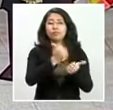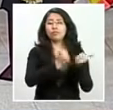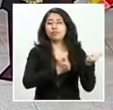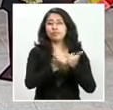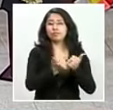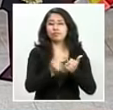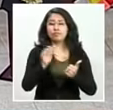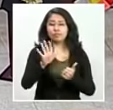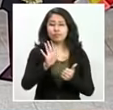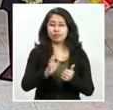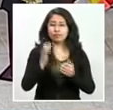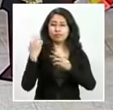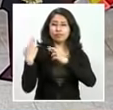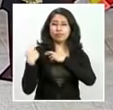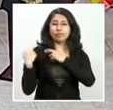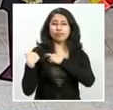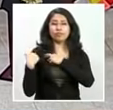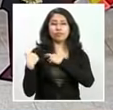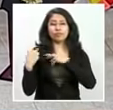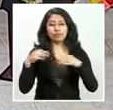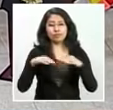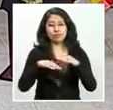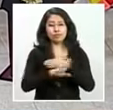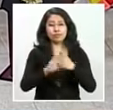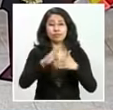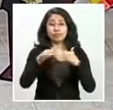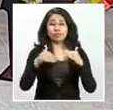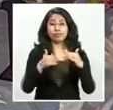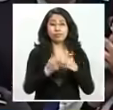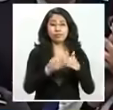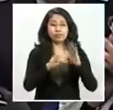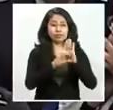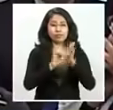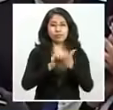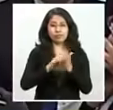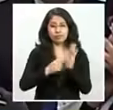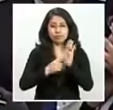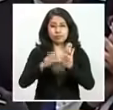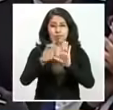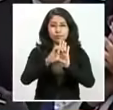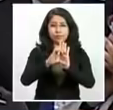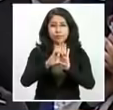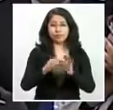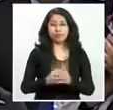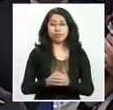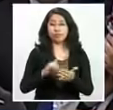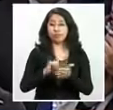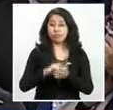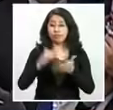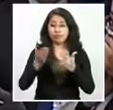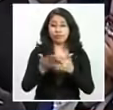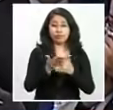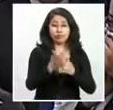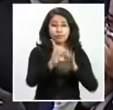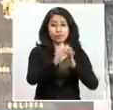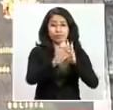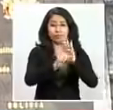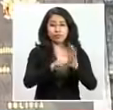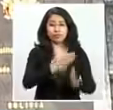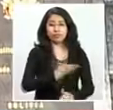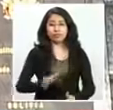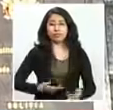ámbito de su competencia, todo dentro de las atribuciones que establecen las leyes. Que, mediante decreto presidencial